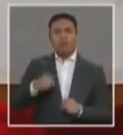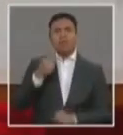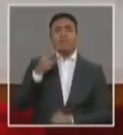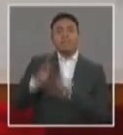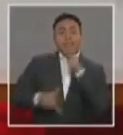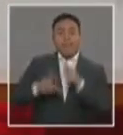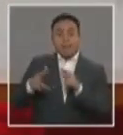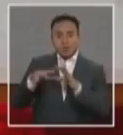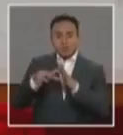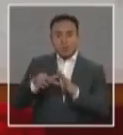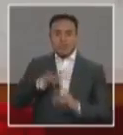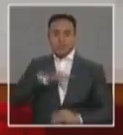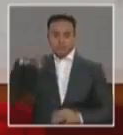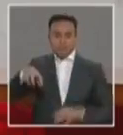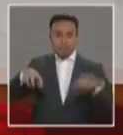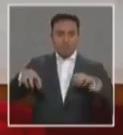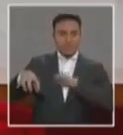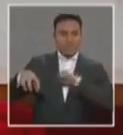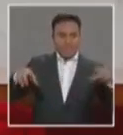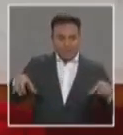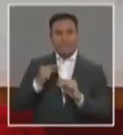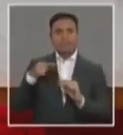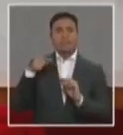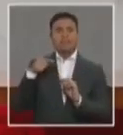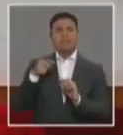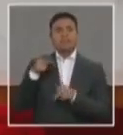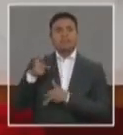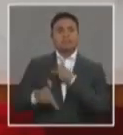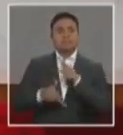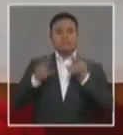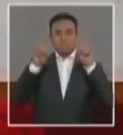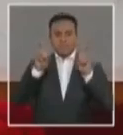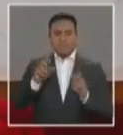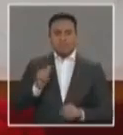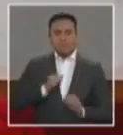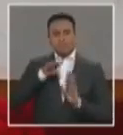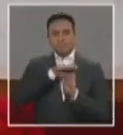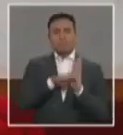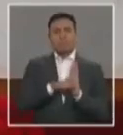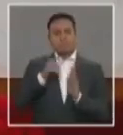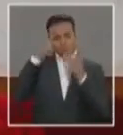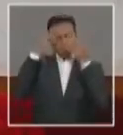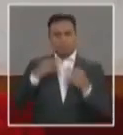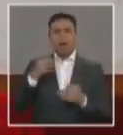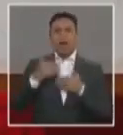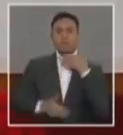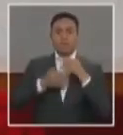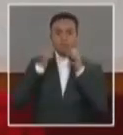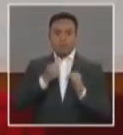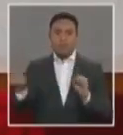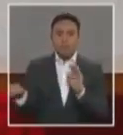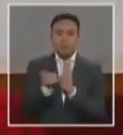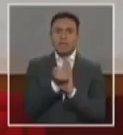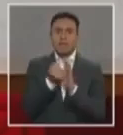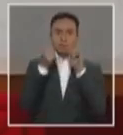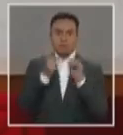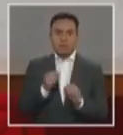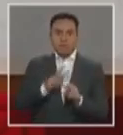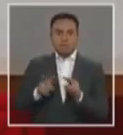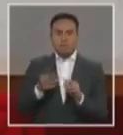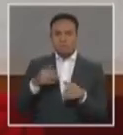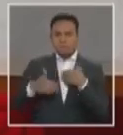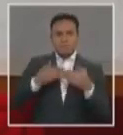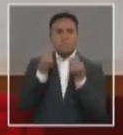región hoy día solo tenemos un proyecto en evaluación ambiental en la región del biobío uno uno para una región que tiene